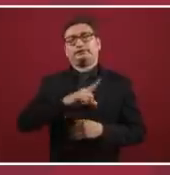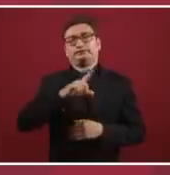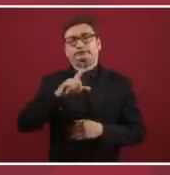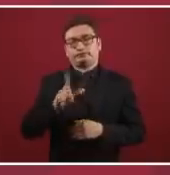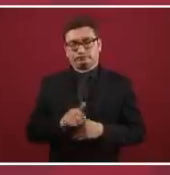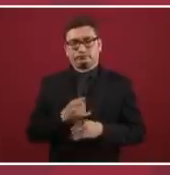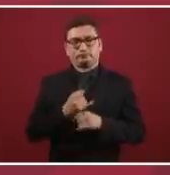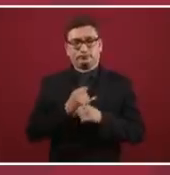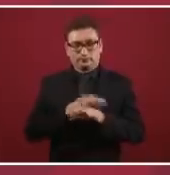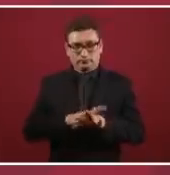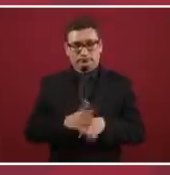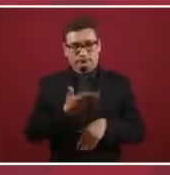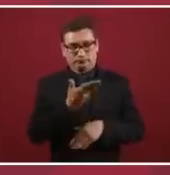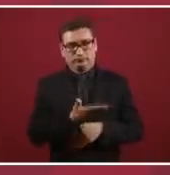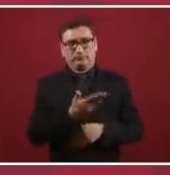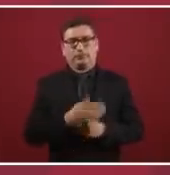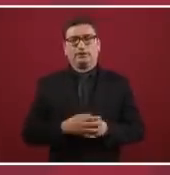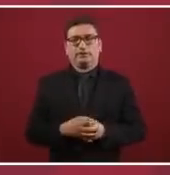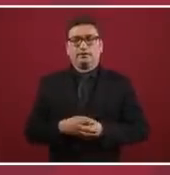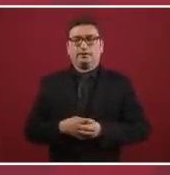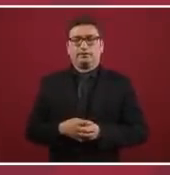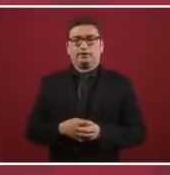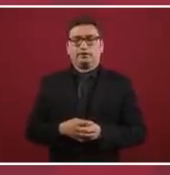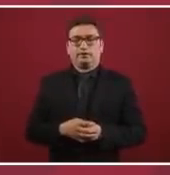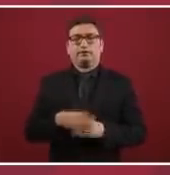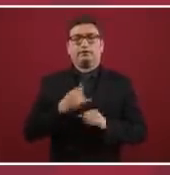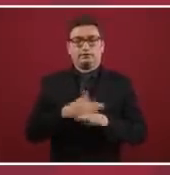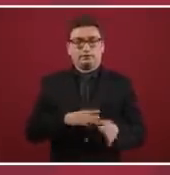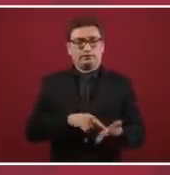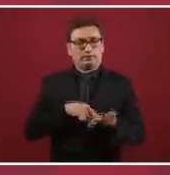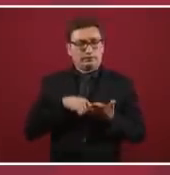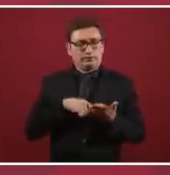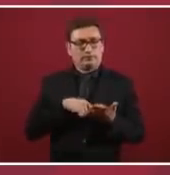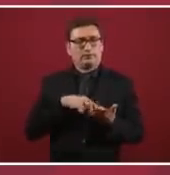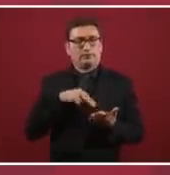pedí información y la información que tengo